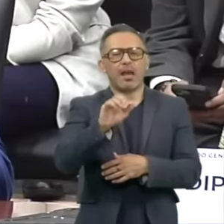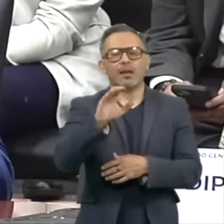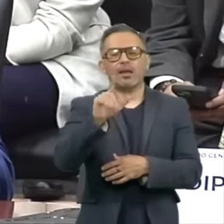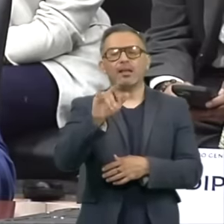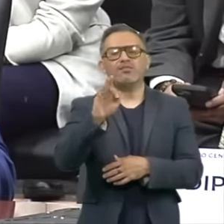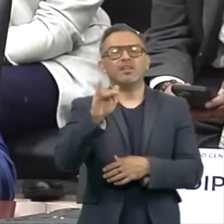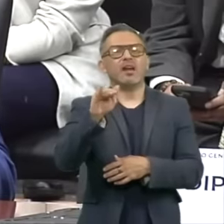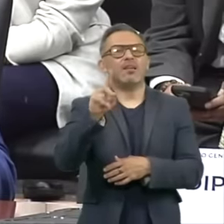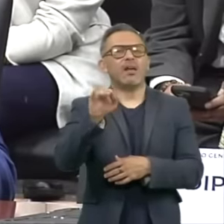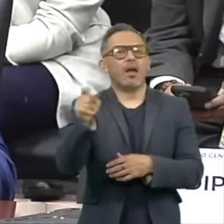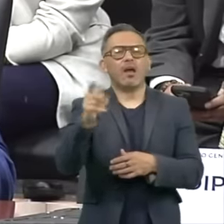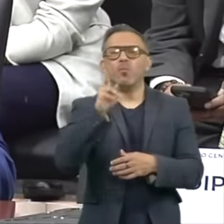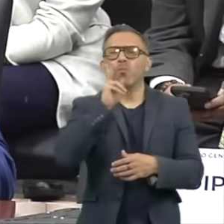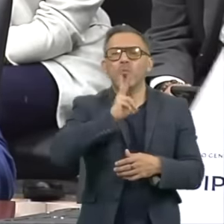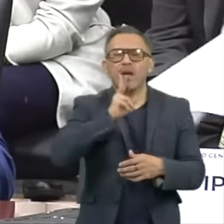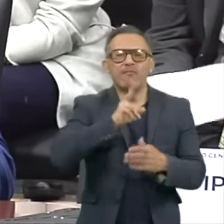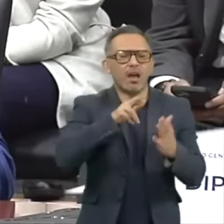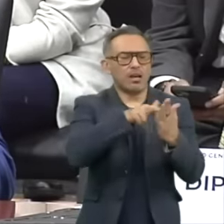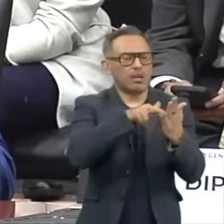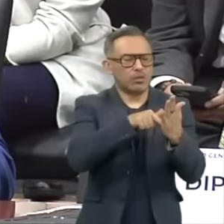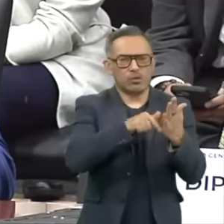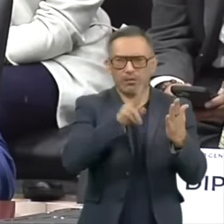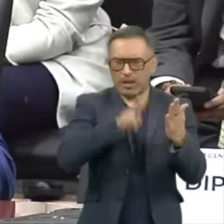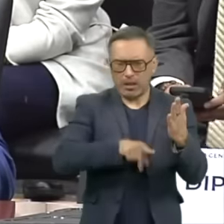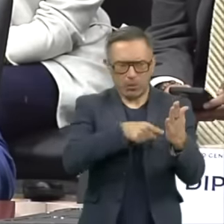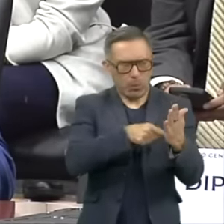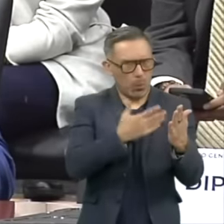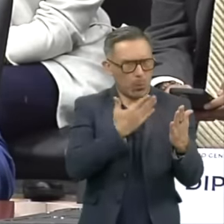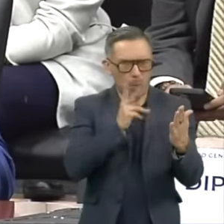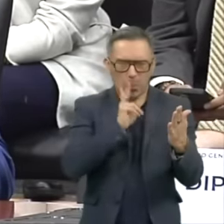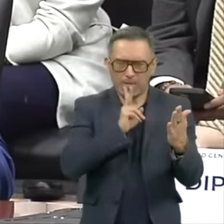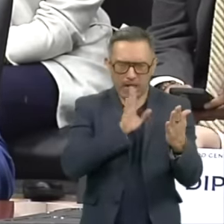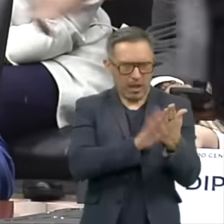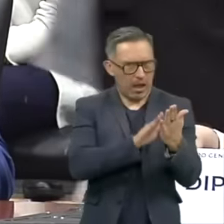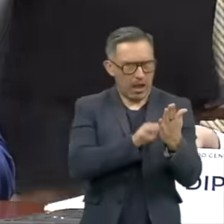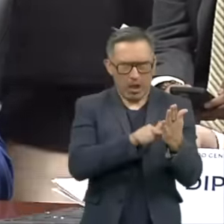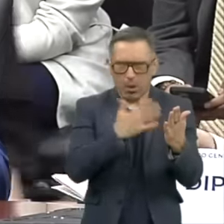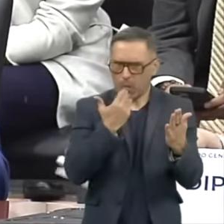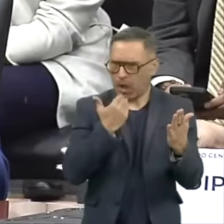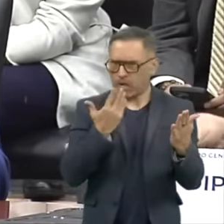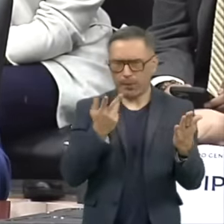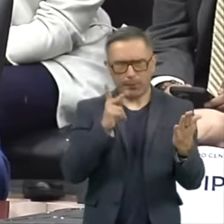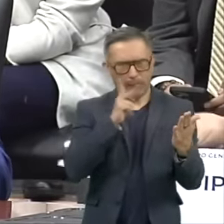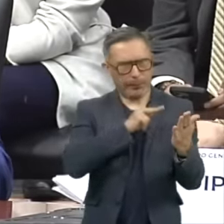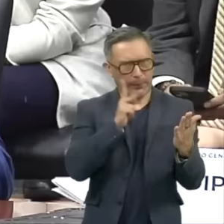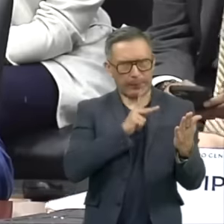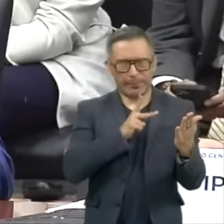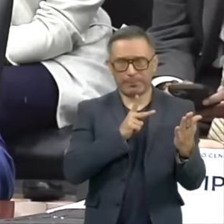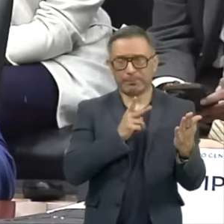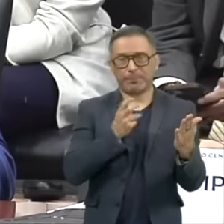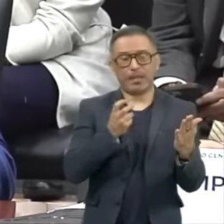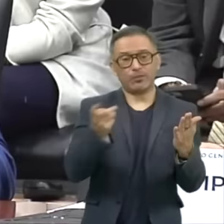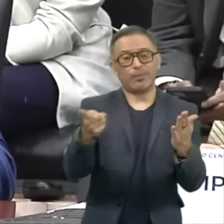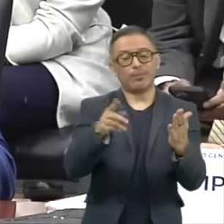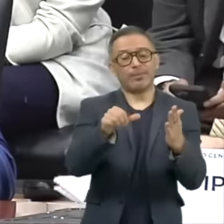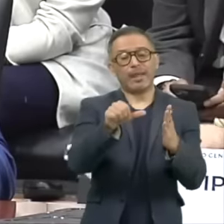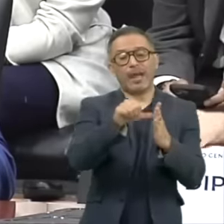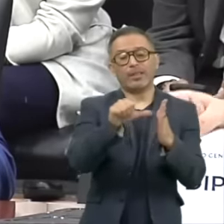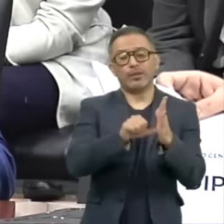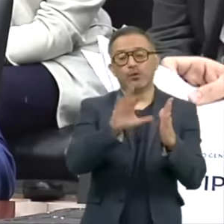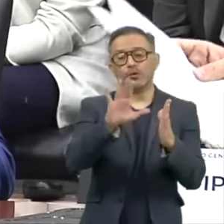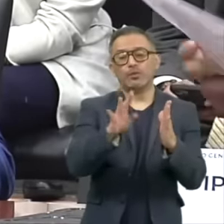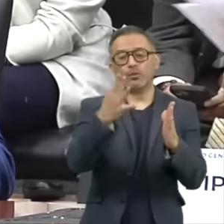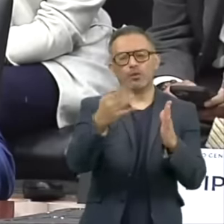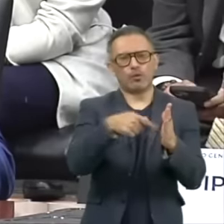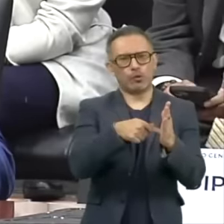tiene asidero, artificial. Y es la interpretación ambigua del artículo 54, que en